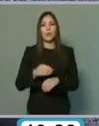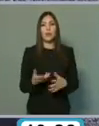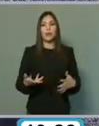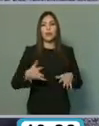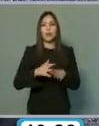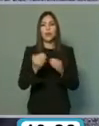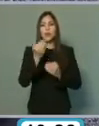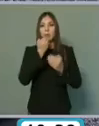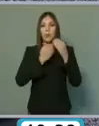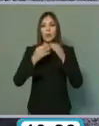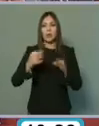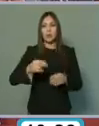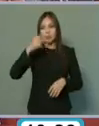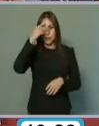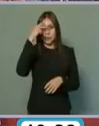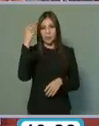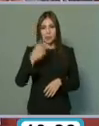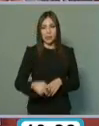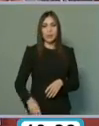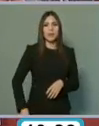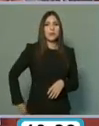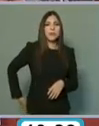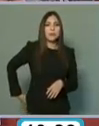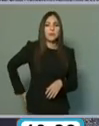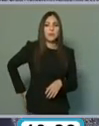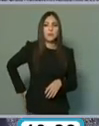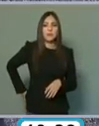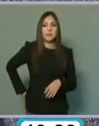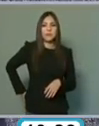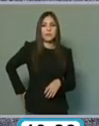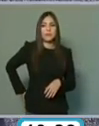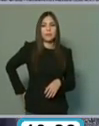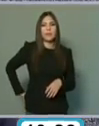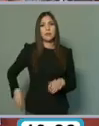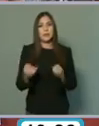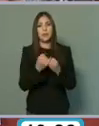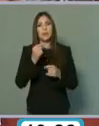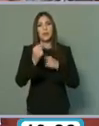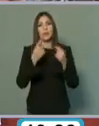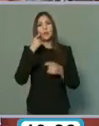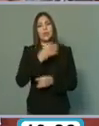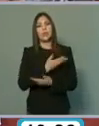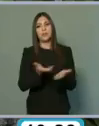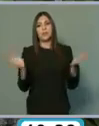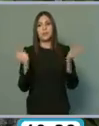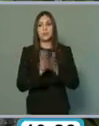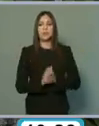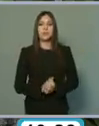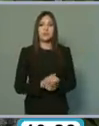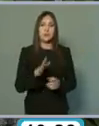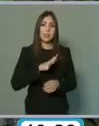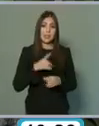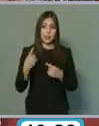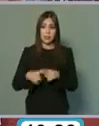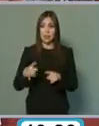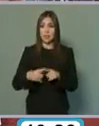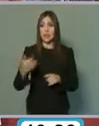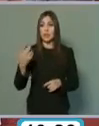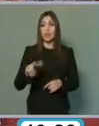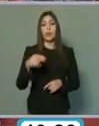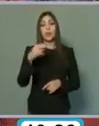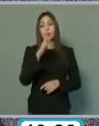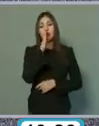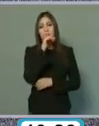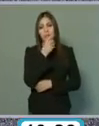la gastronomía mexicana y de esa manera también poderla ofrecerla, ¿no? Hay restaurantes, no voy a decir el